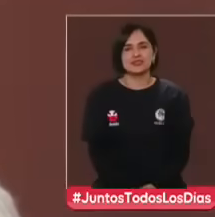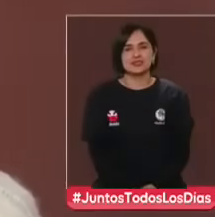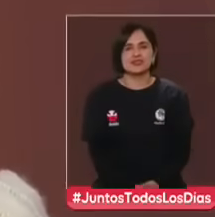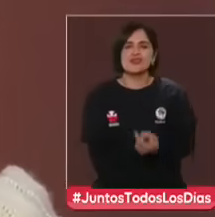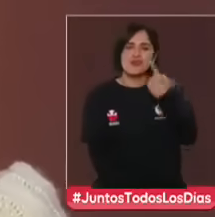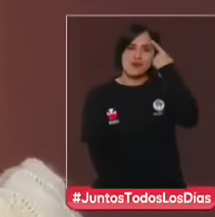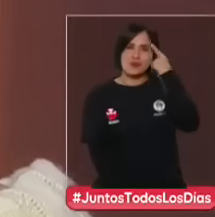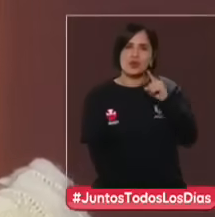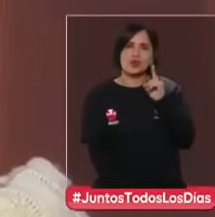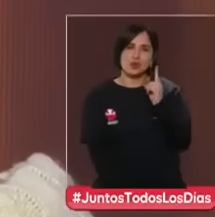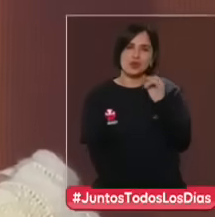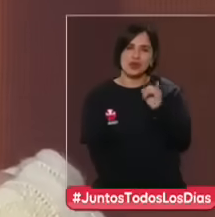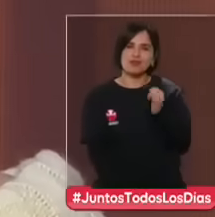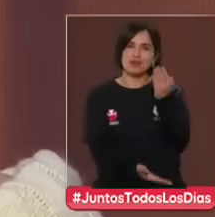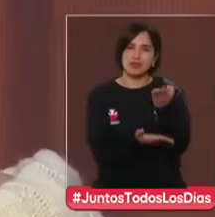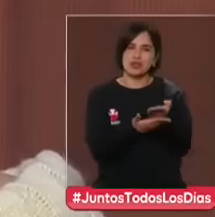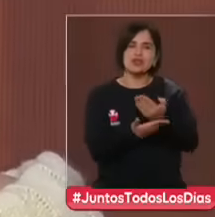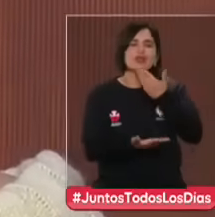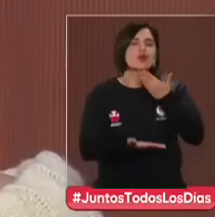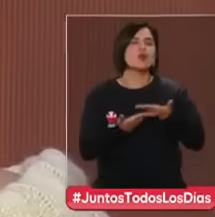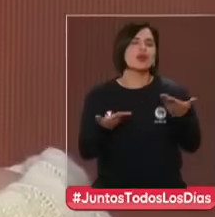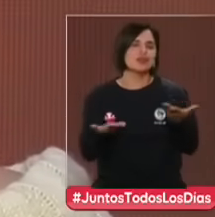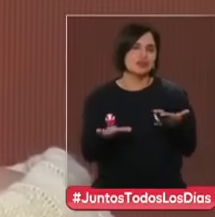Pero una vez se lo pediste. ¿Cuándo fue?